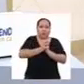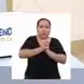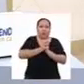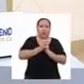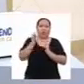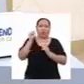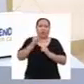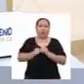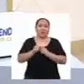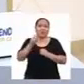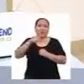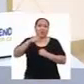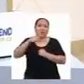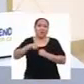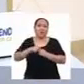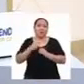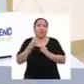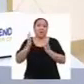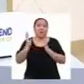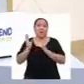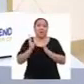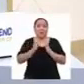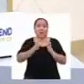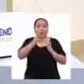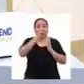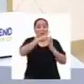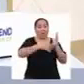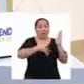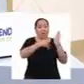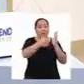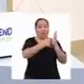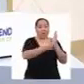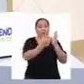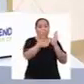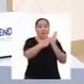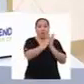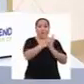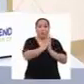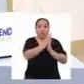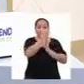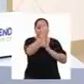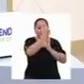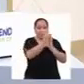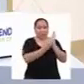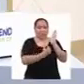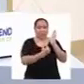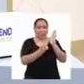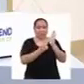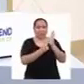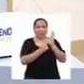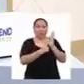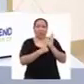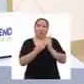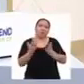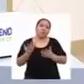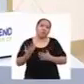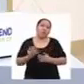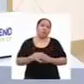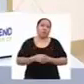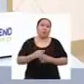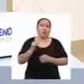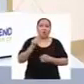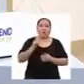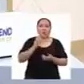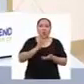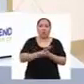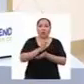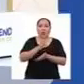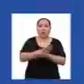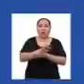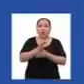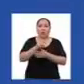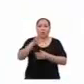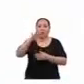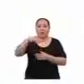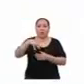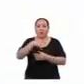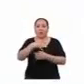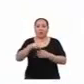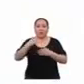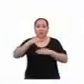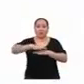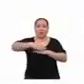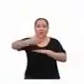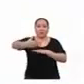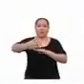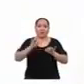cual podemos elaborar una tabla en una hoja de papel o en algunos casos, como el nuestro, en una hoja de cálculo Excel.